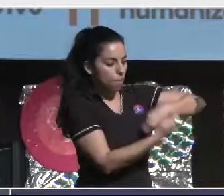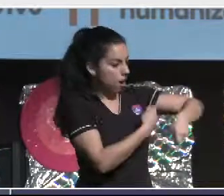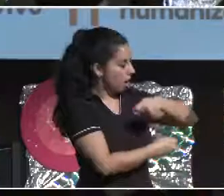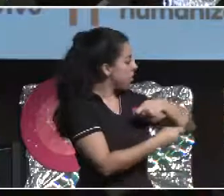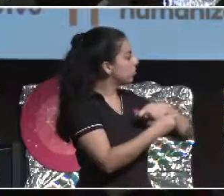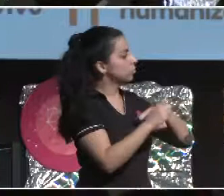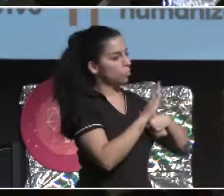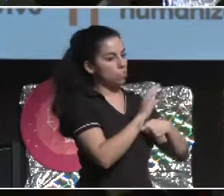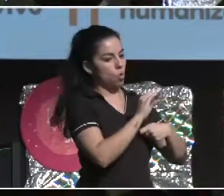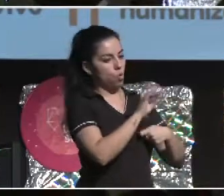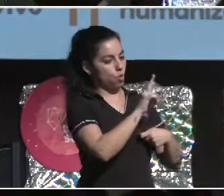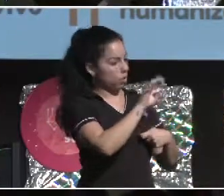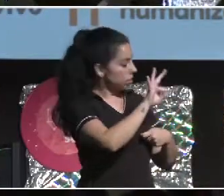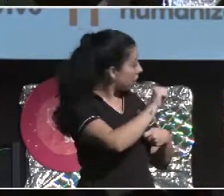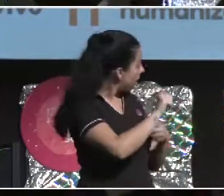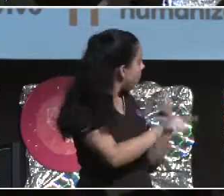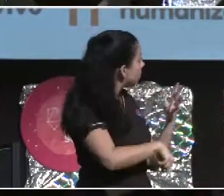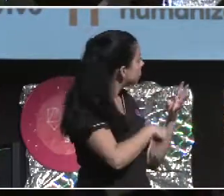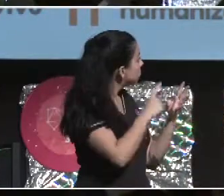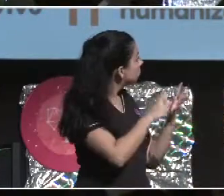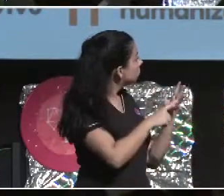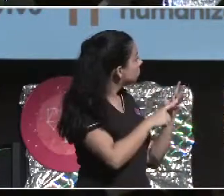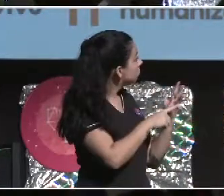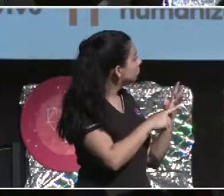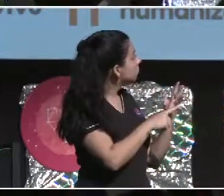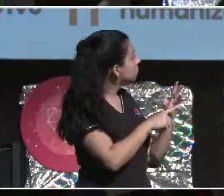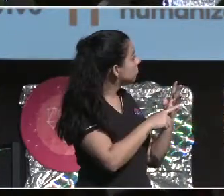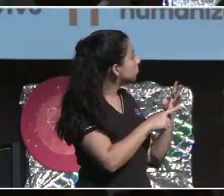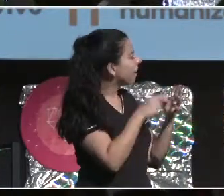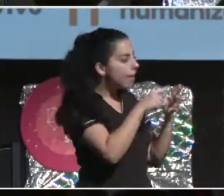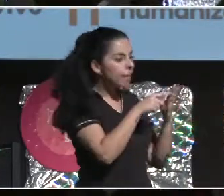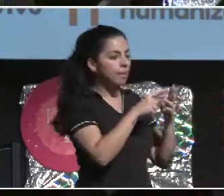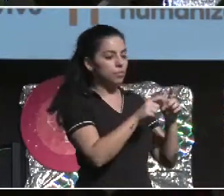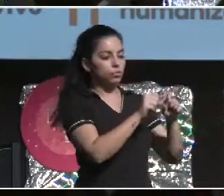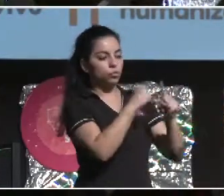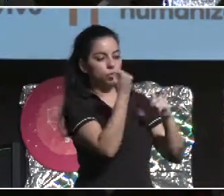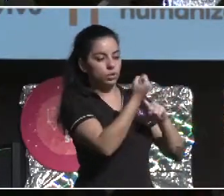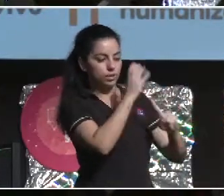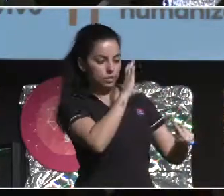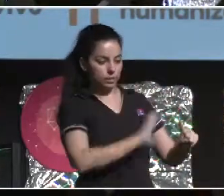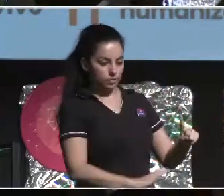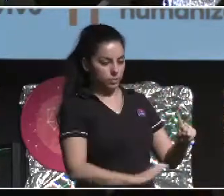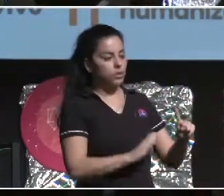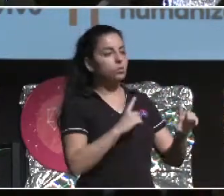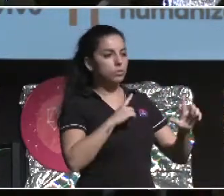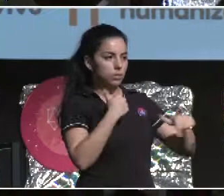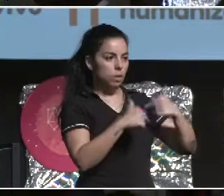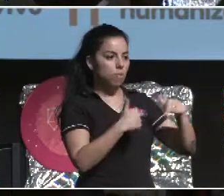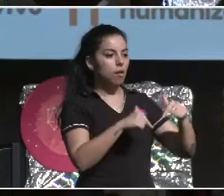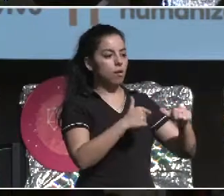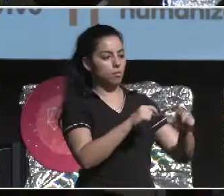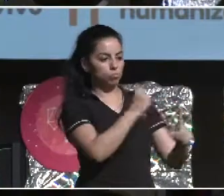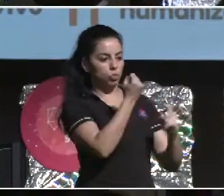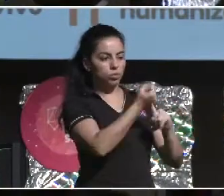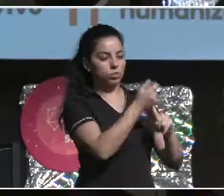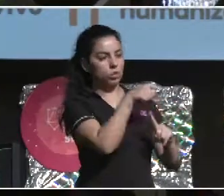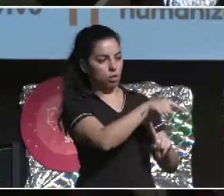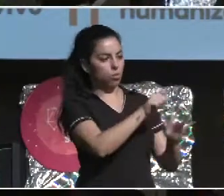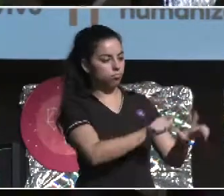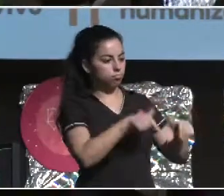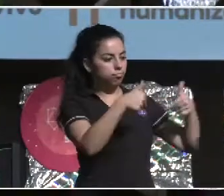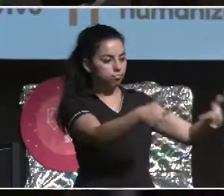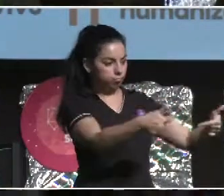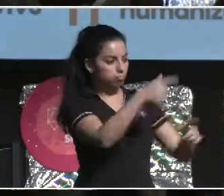es un actor de sociedad civil que trabaja todo el tema ambiental, y nosotros como ejecutores del proyecto. Aquí lo que